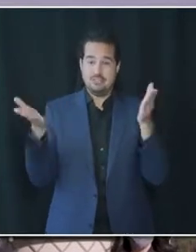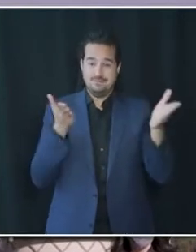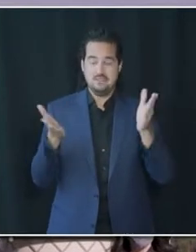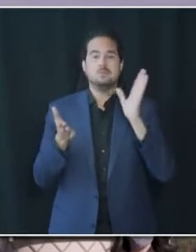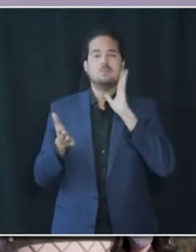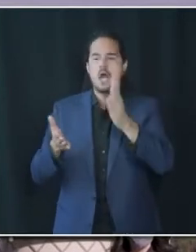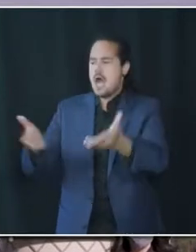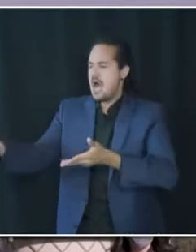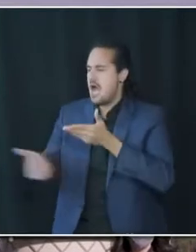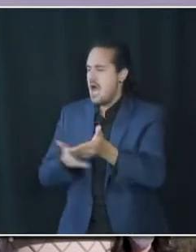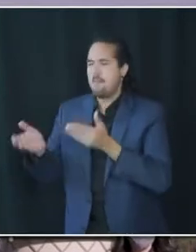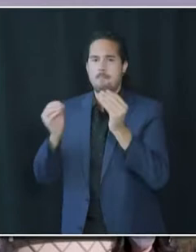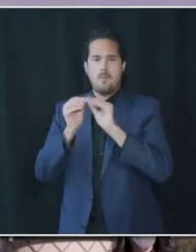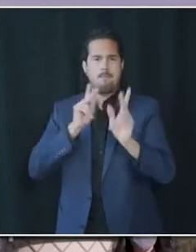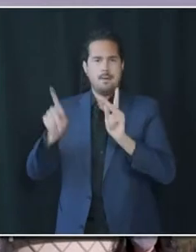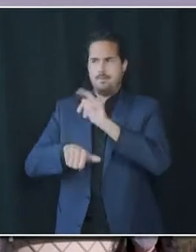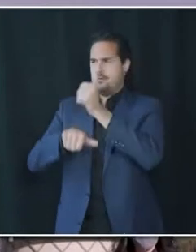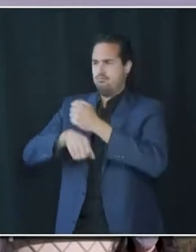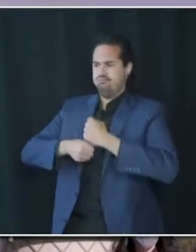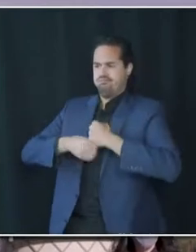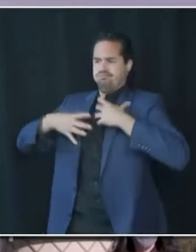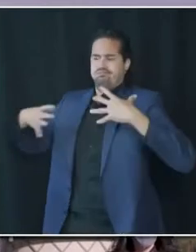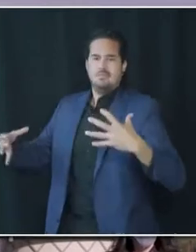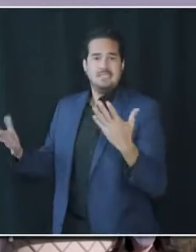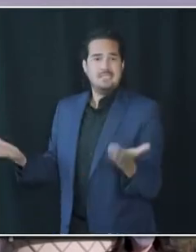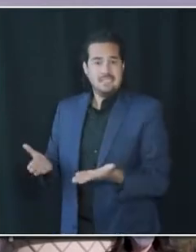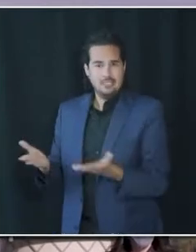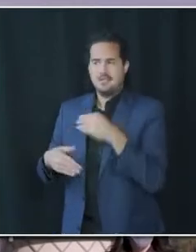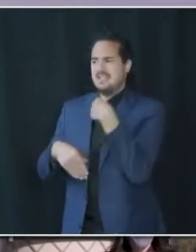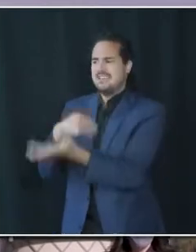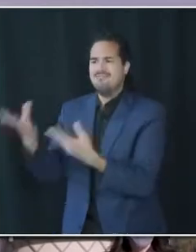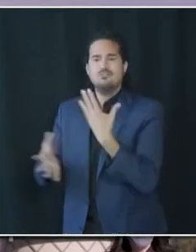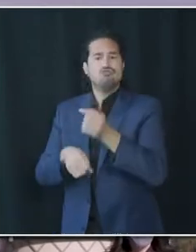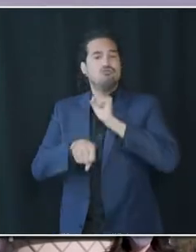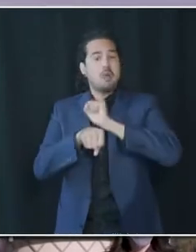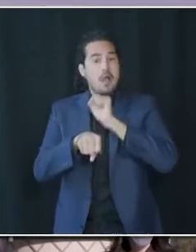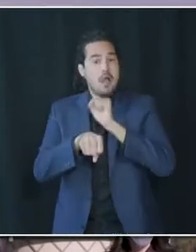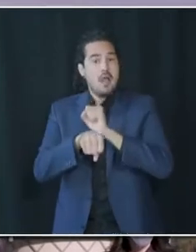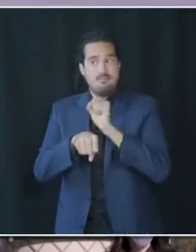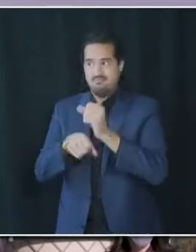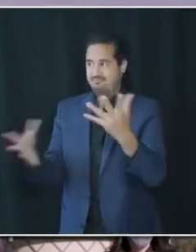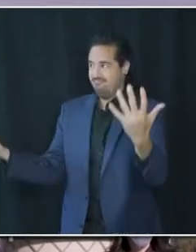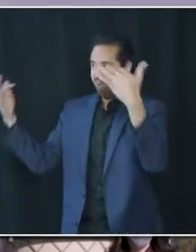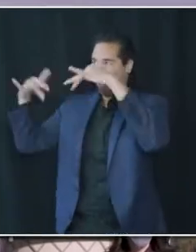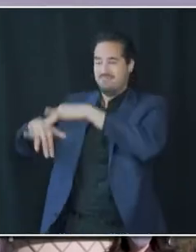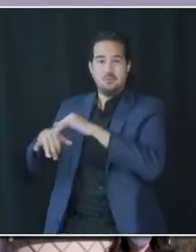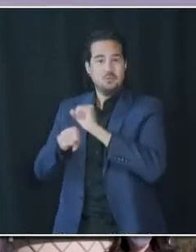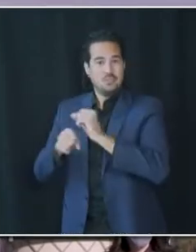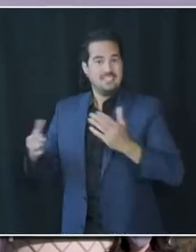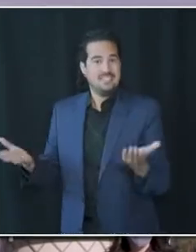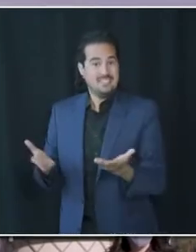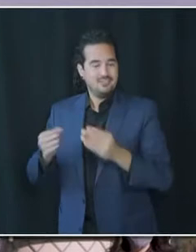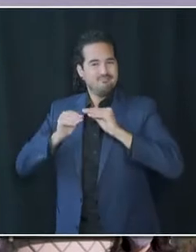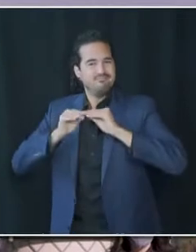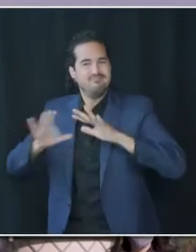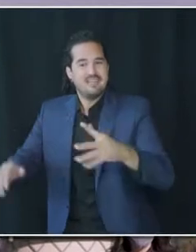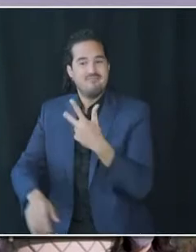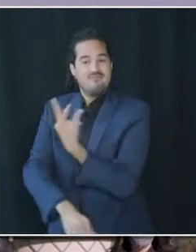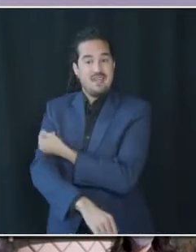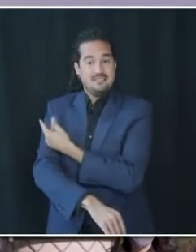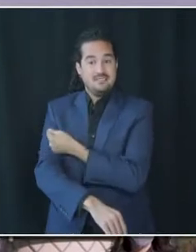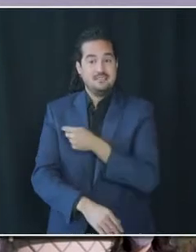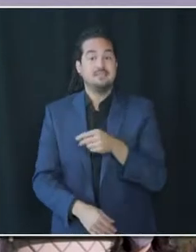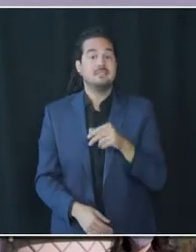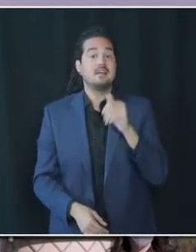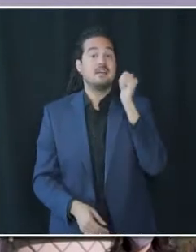de la comunidad creando oportunidades y empleos para estos miembros de la comunidad para distribuir lo que esperamos que sea un mínimo de seis